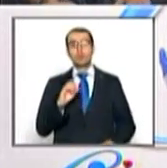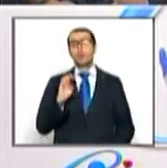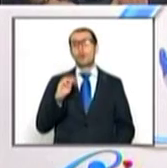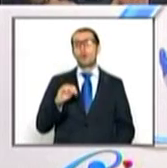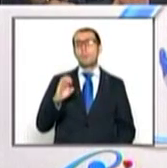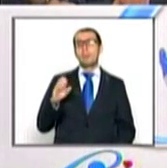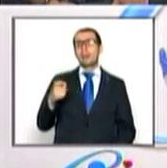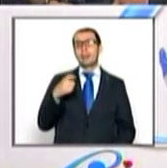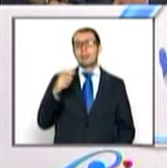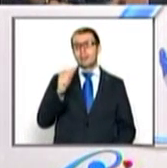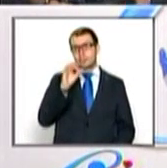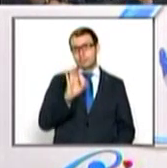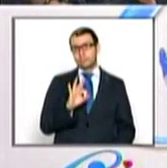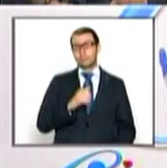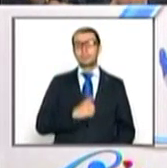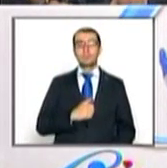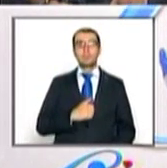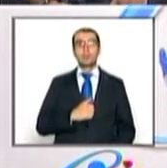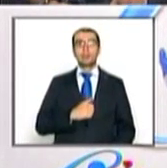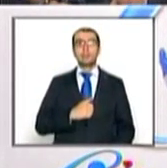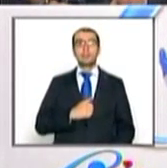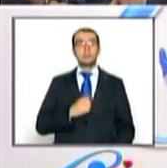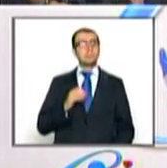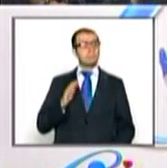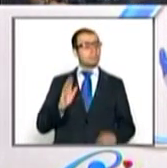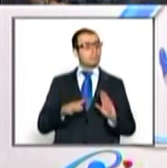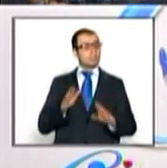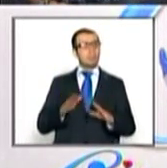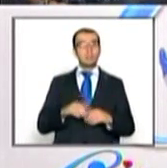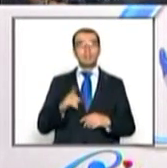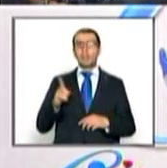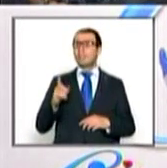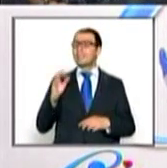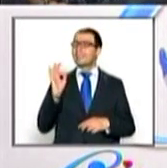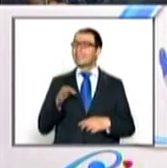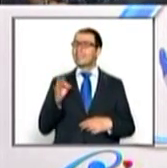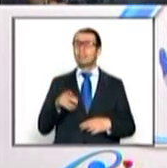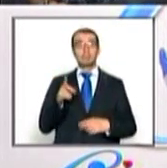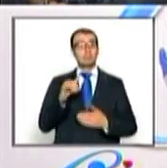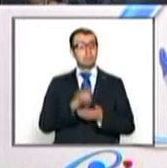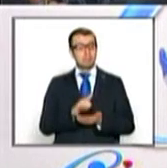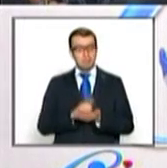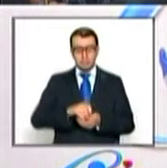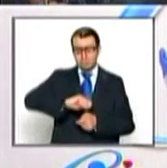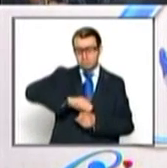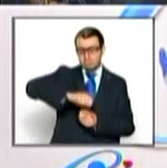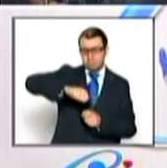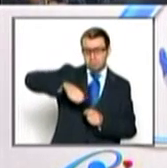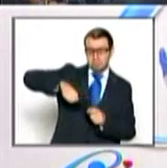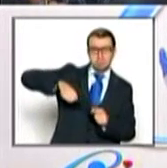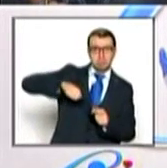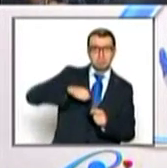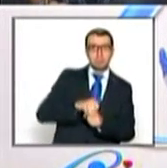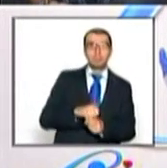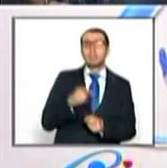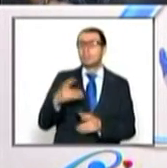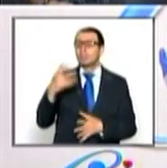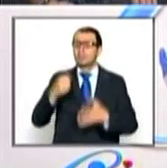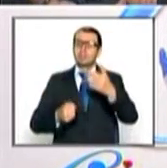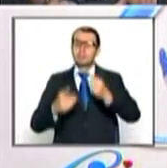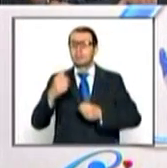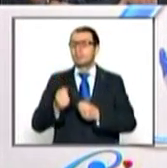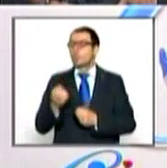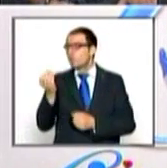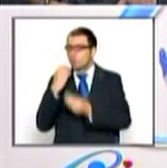en cuanto a la alimentación, como pueden ver ustedes, como nunca faltan pues este tipo de alimentos, embutidos, lácteos, la chunchurria, este